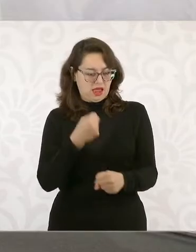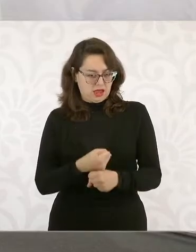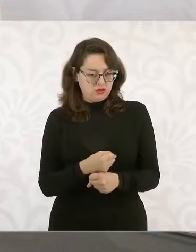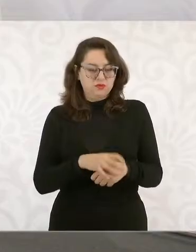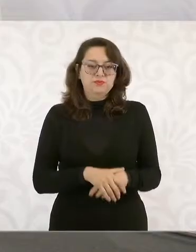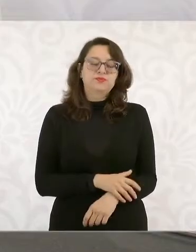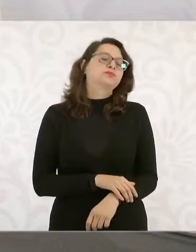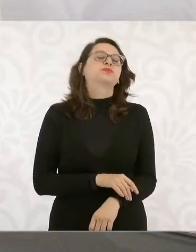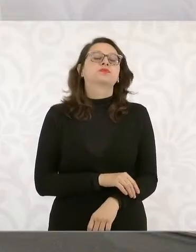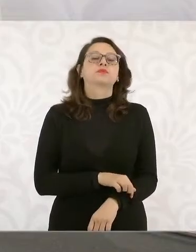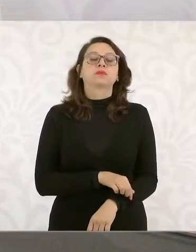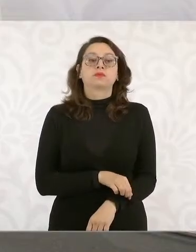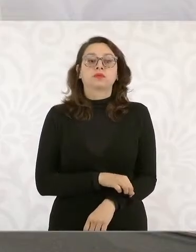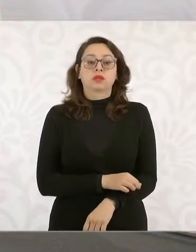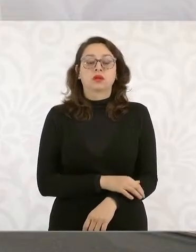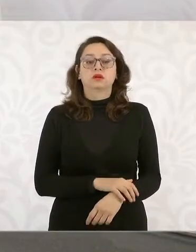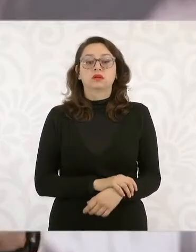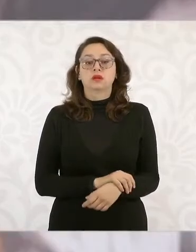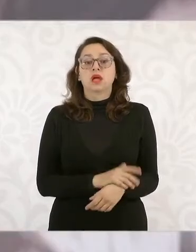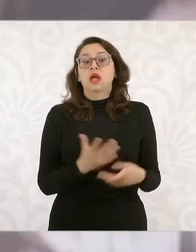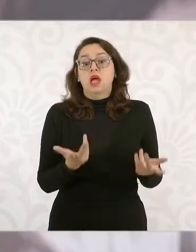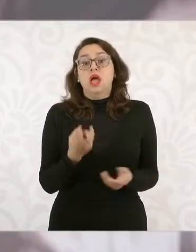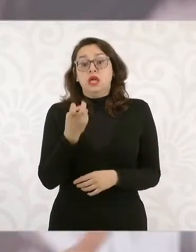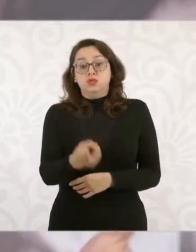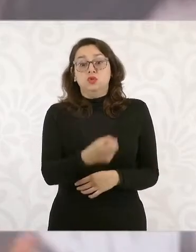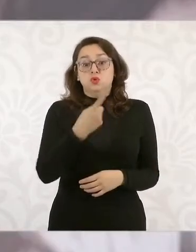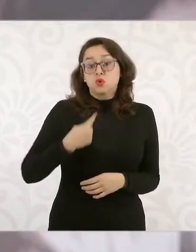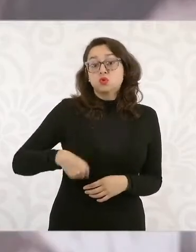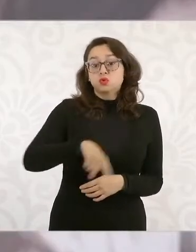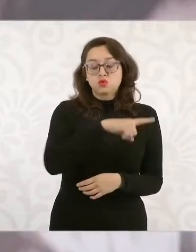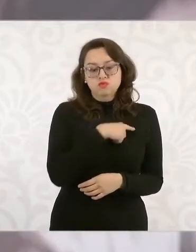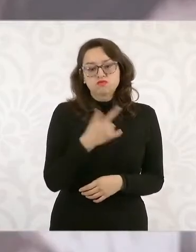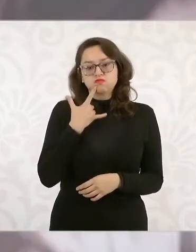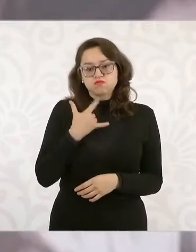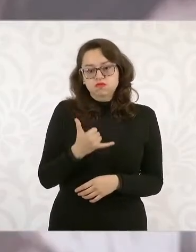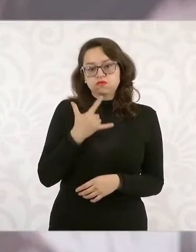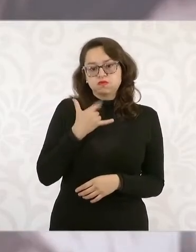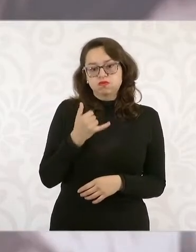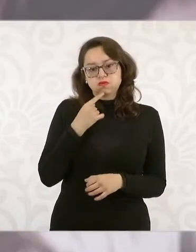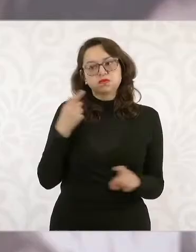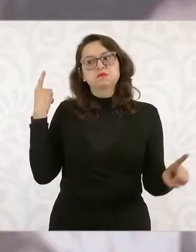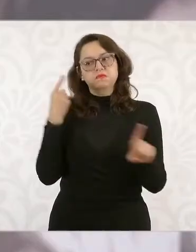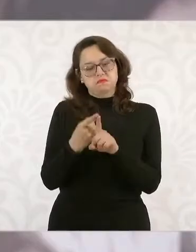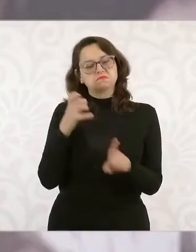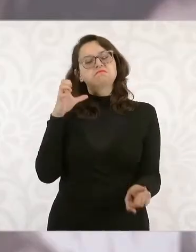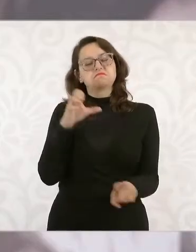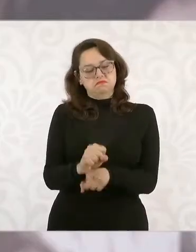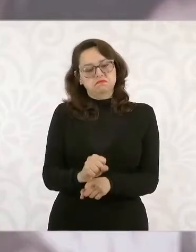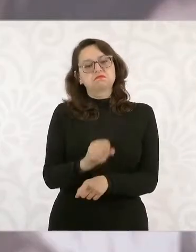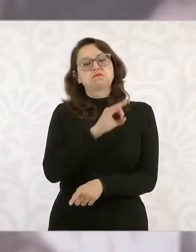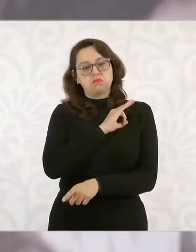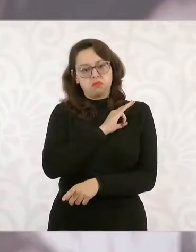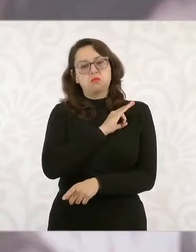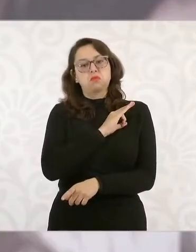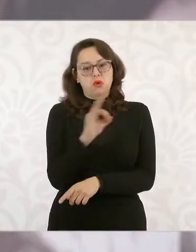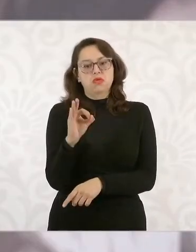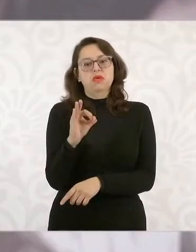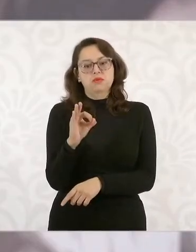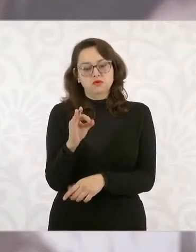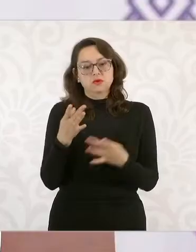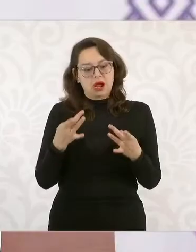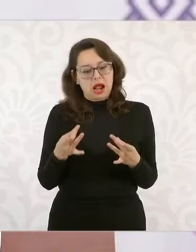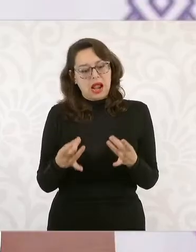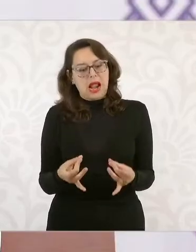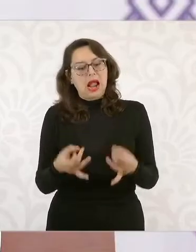Probamos que haciendo todo lo que nos corresponde, pues logramos estos buenos resultados, siempre con